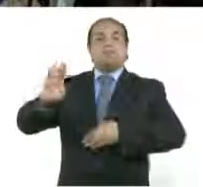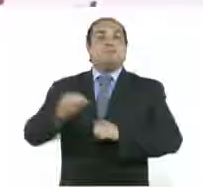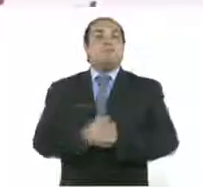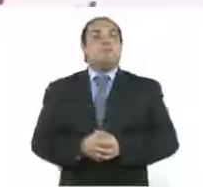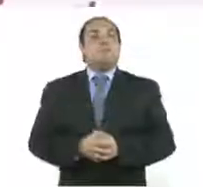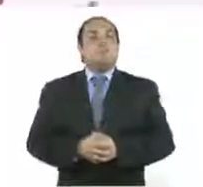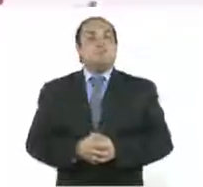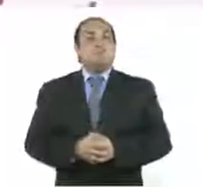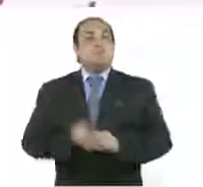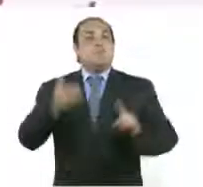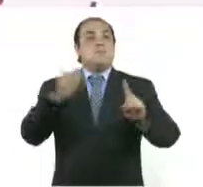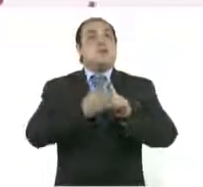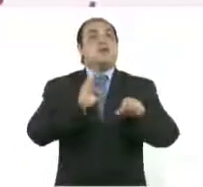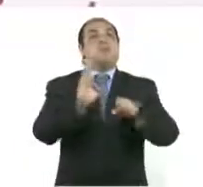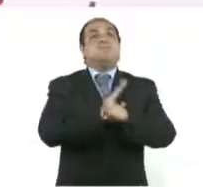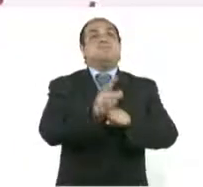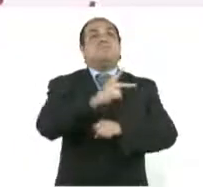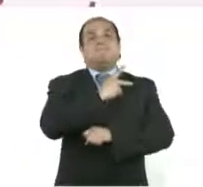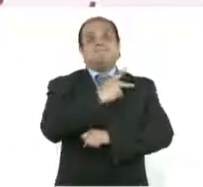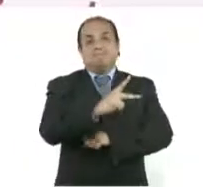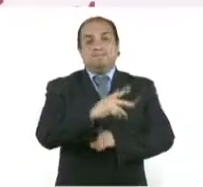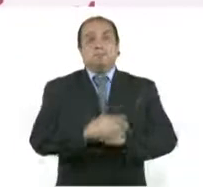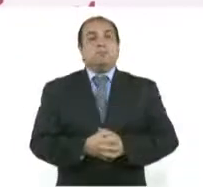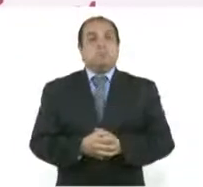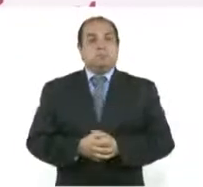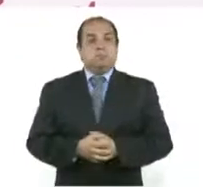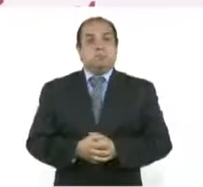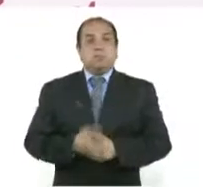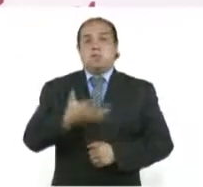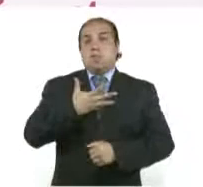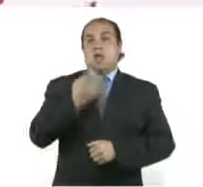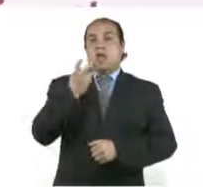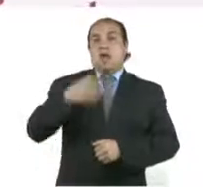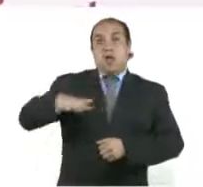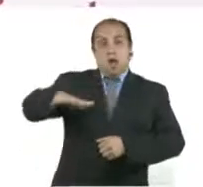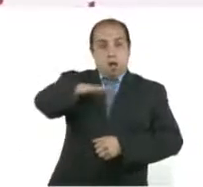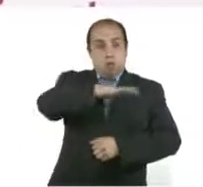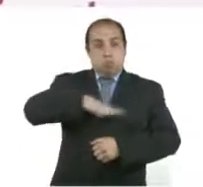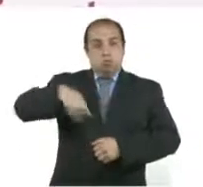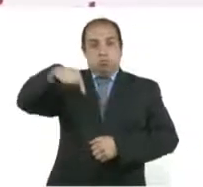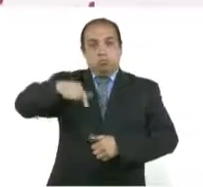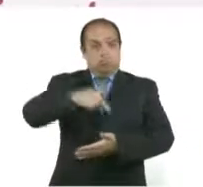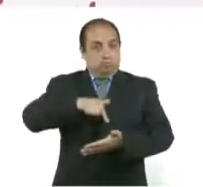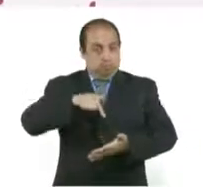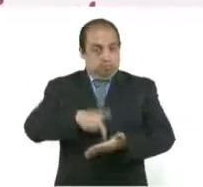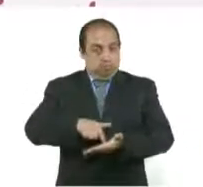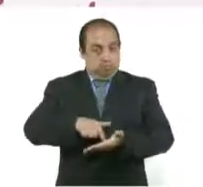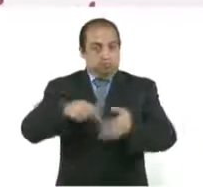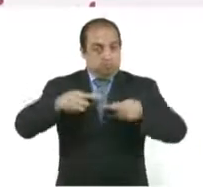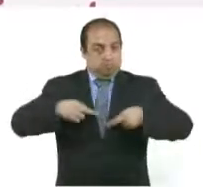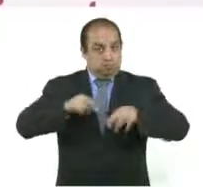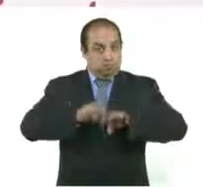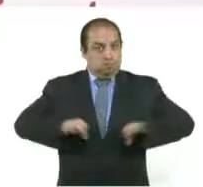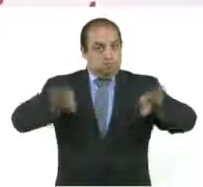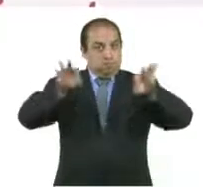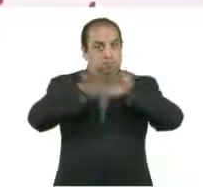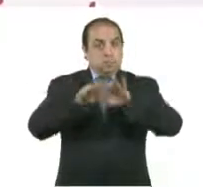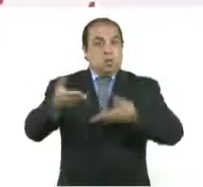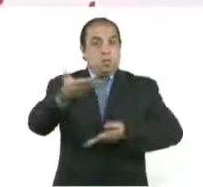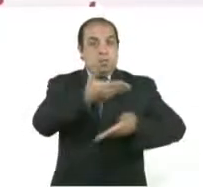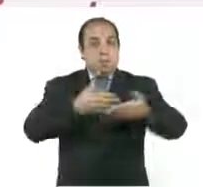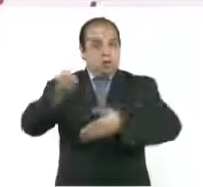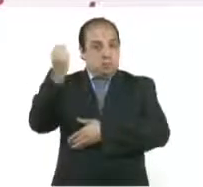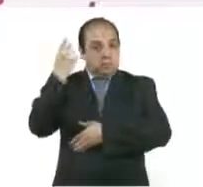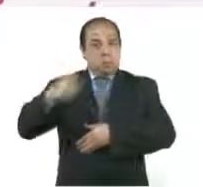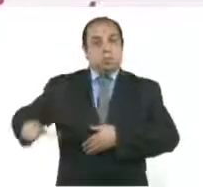su beneficio. Encontrarnos en este emblemático espacio y compartir este acto con el Gobierno de la Ciudad